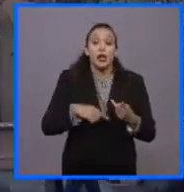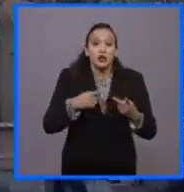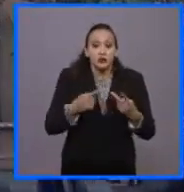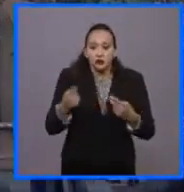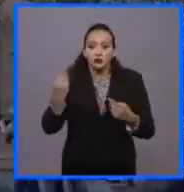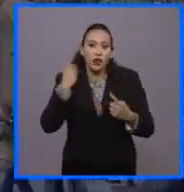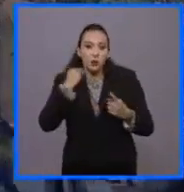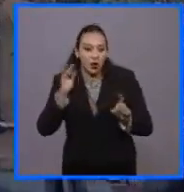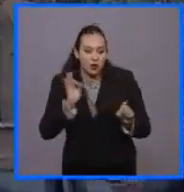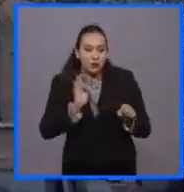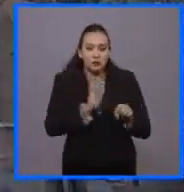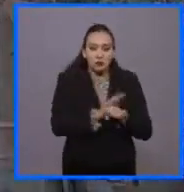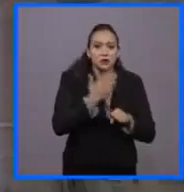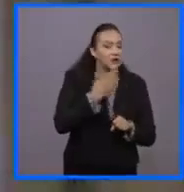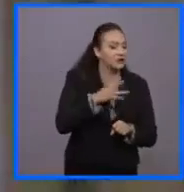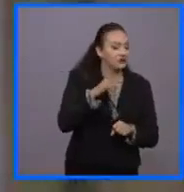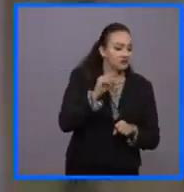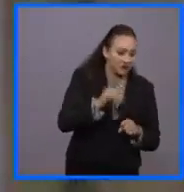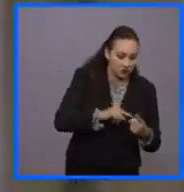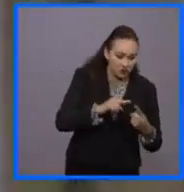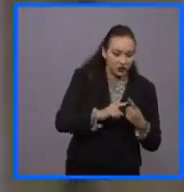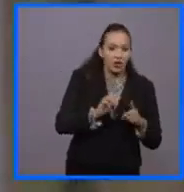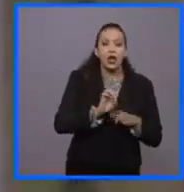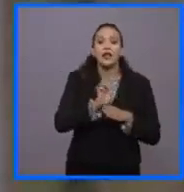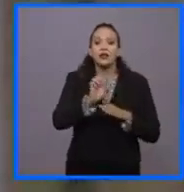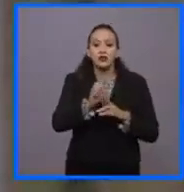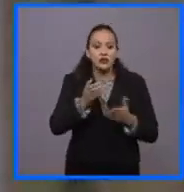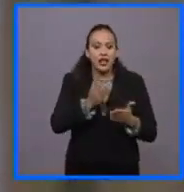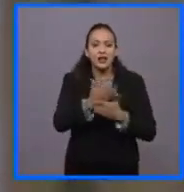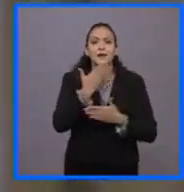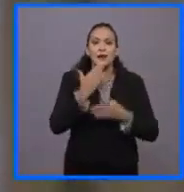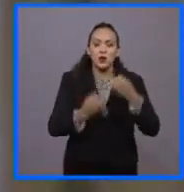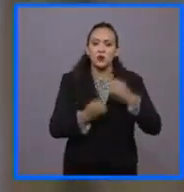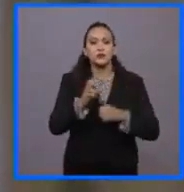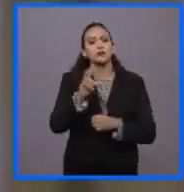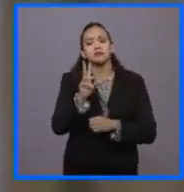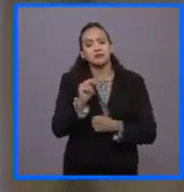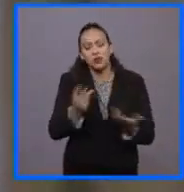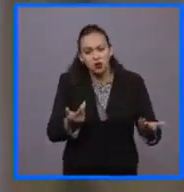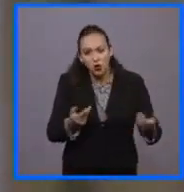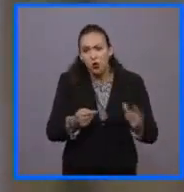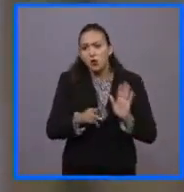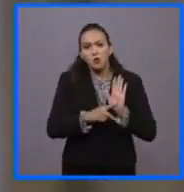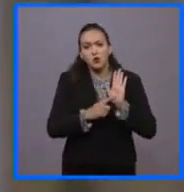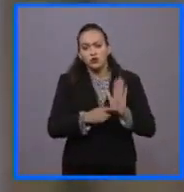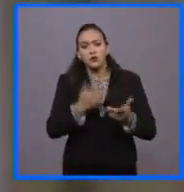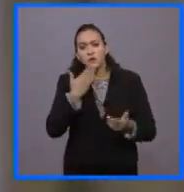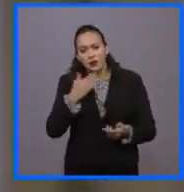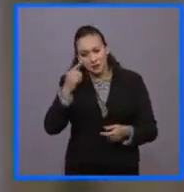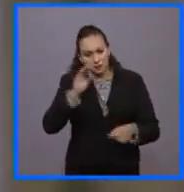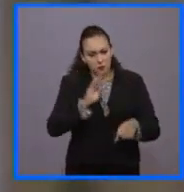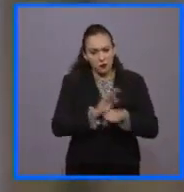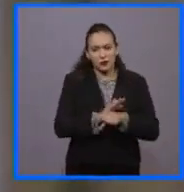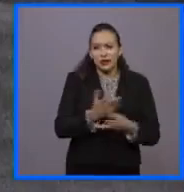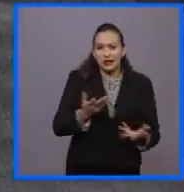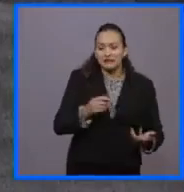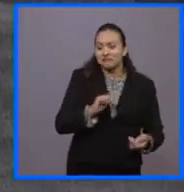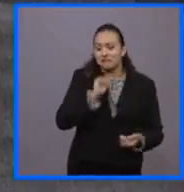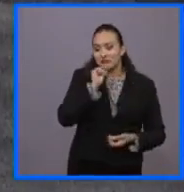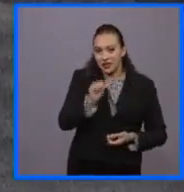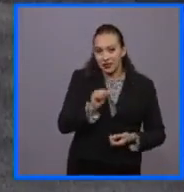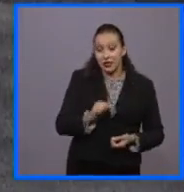defensa adecuada y, en consecuencia, no accedió al sistema de justicia en condiciones de igualdad. Asunto en el que